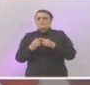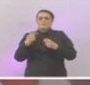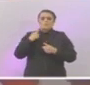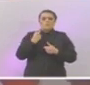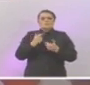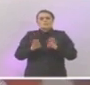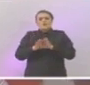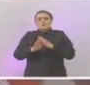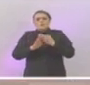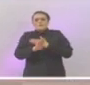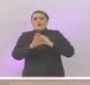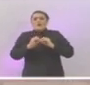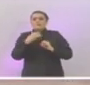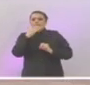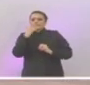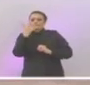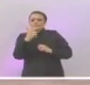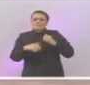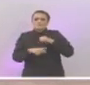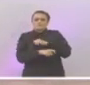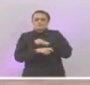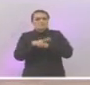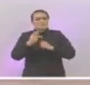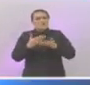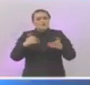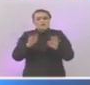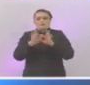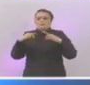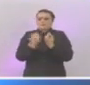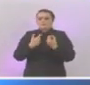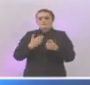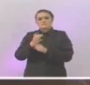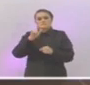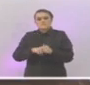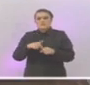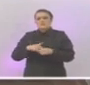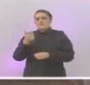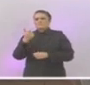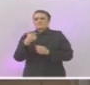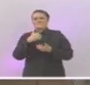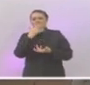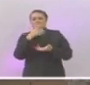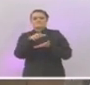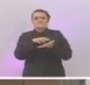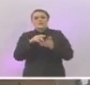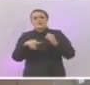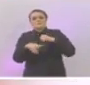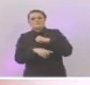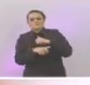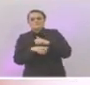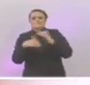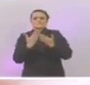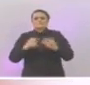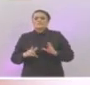prevención y combate a la corrupción. Hemos dado forma al sistema estatal anticorrupción, que incluyó la creación de